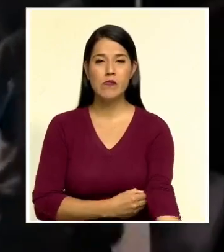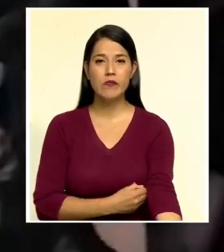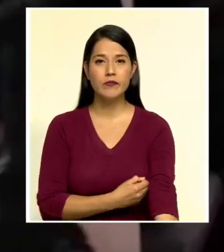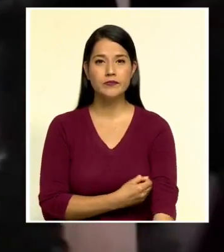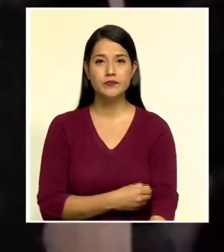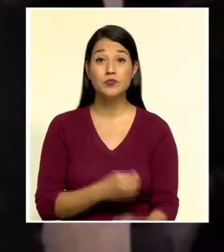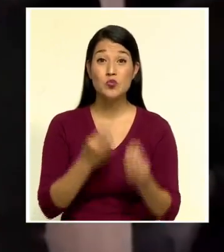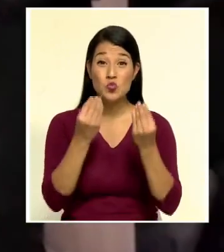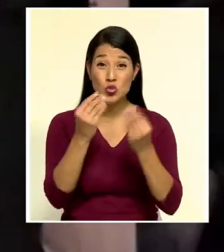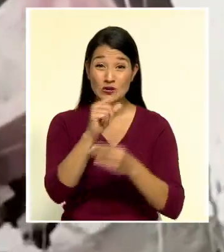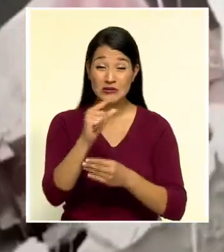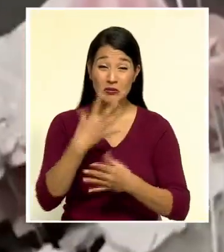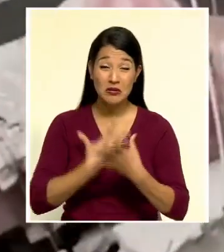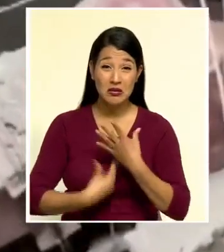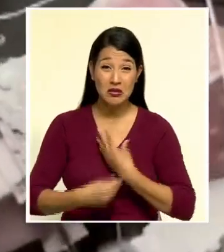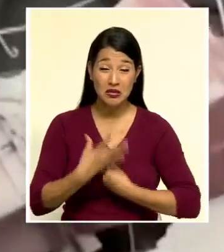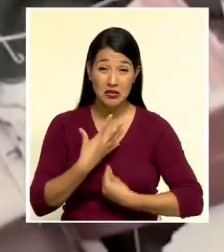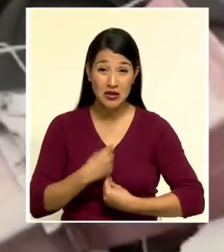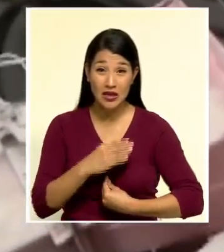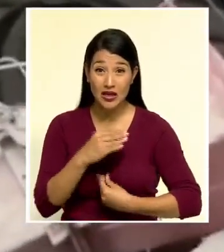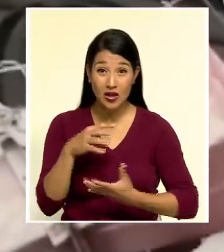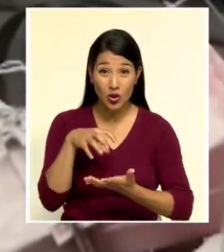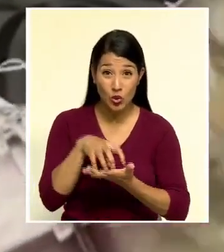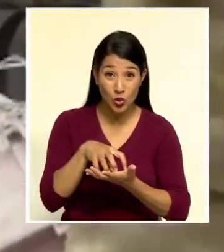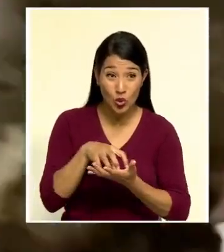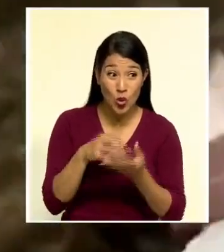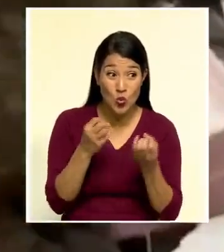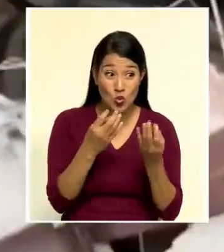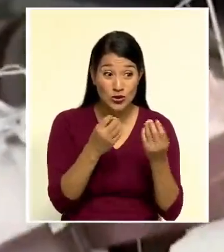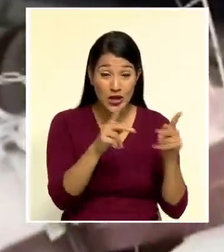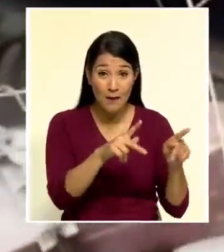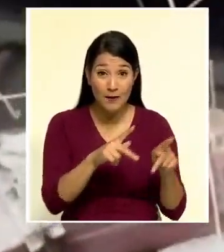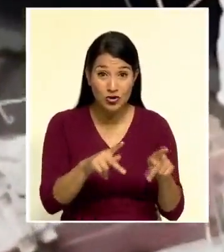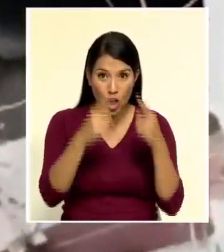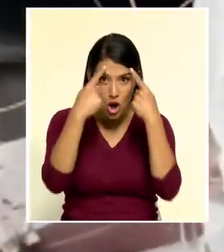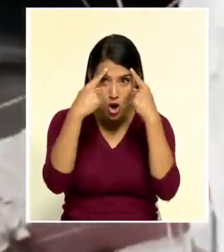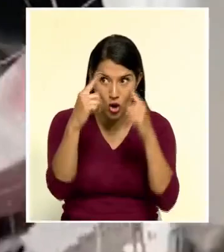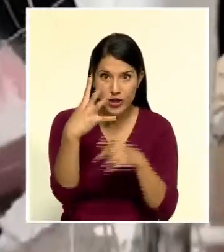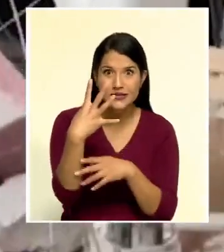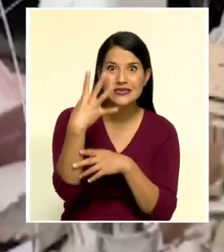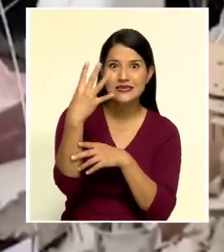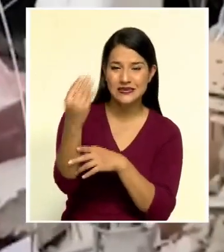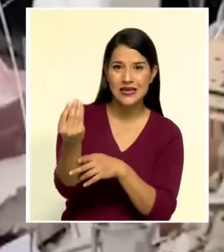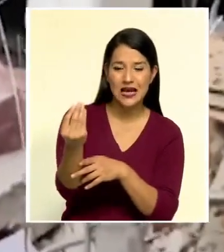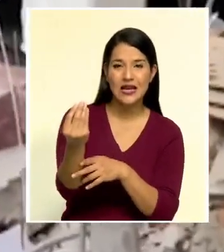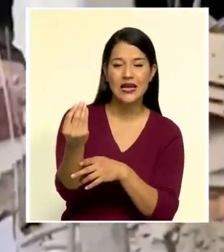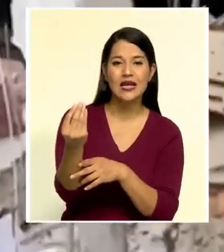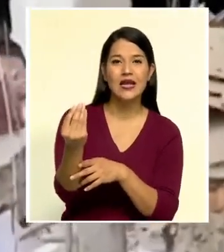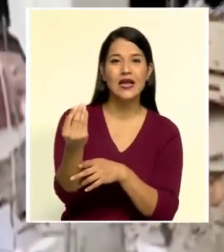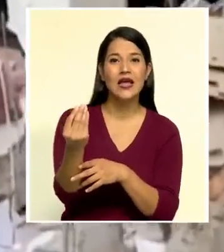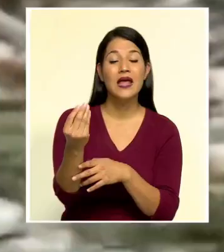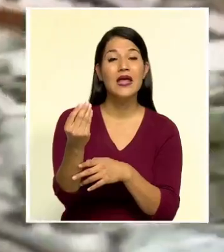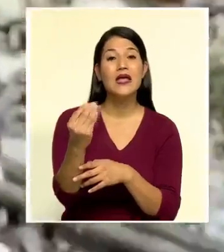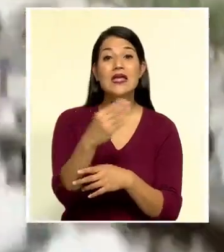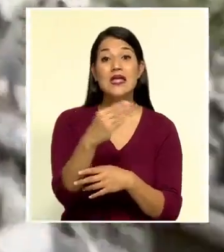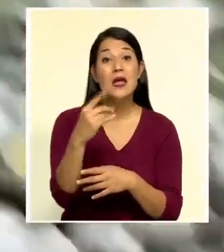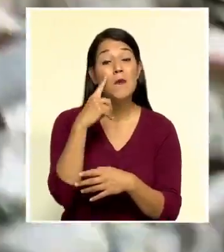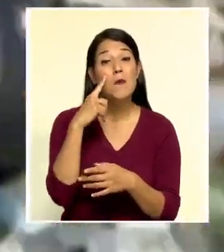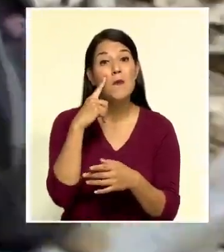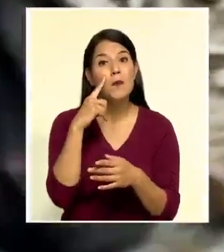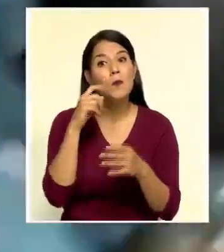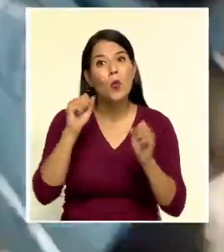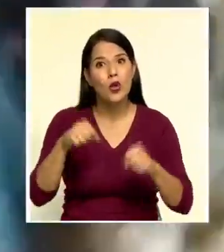Tras muchas semanas de sufrimiento e incertidumbre, decenas de civiles han conseguido salir ya de las entrañas de la planta de Azovstal en Mariupol y ponerse a